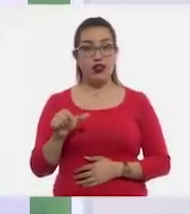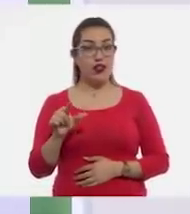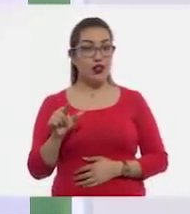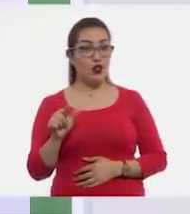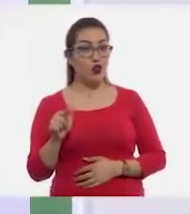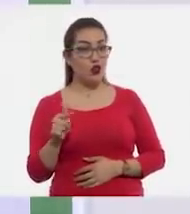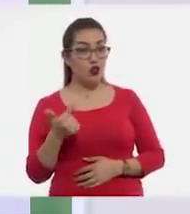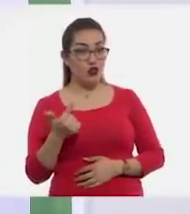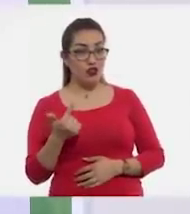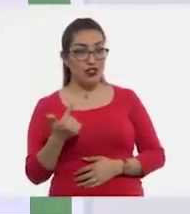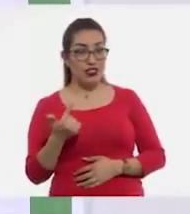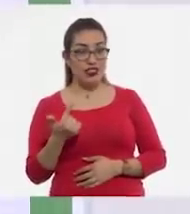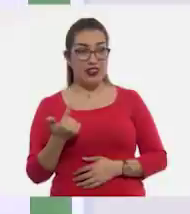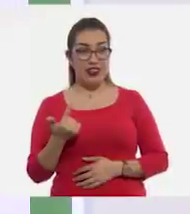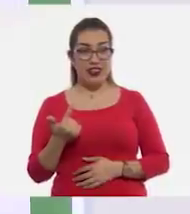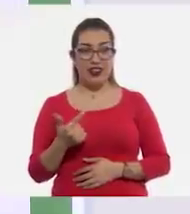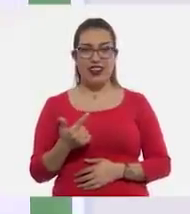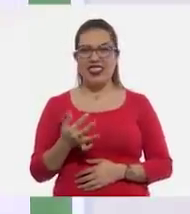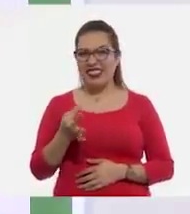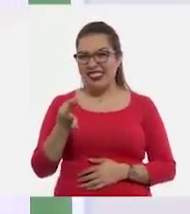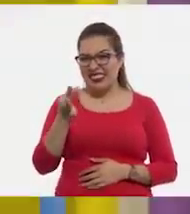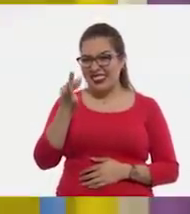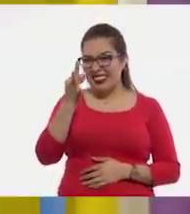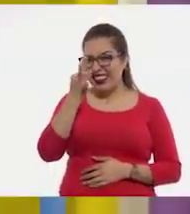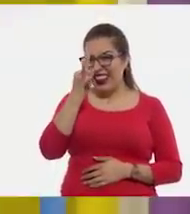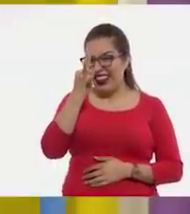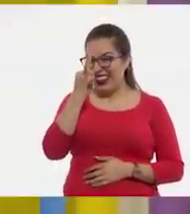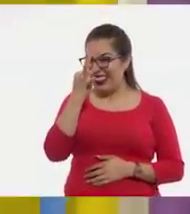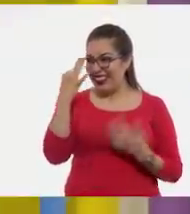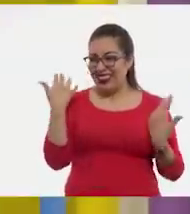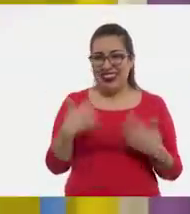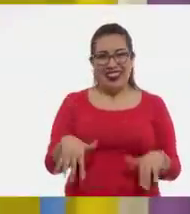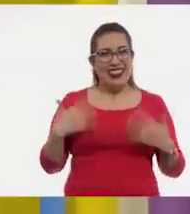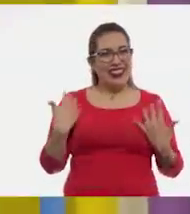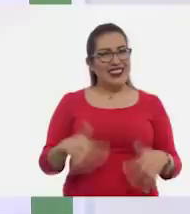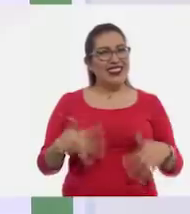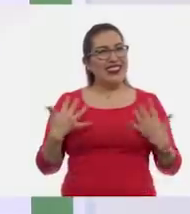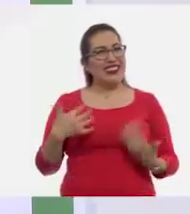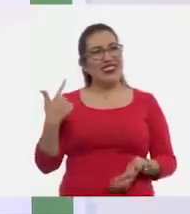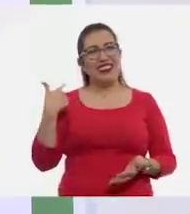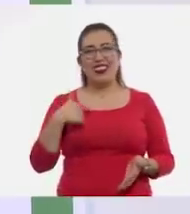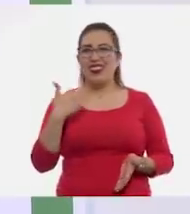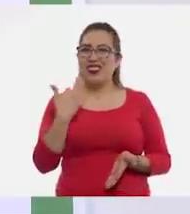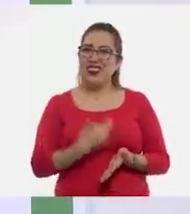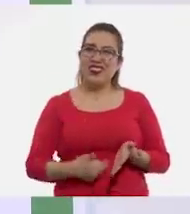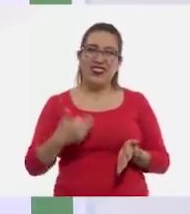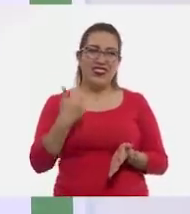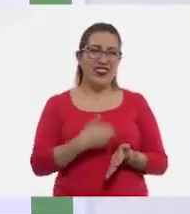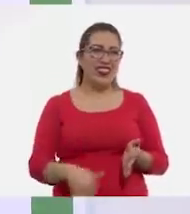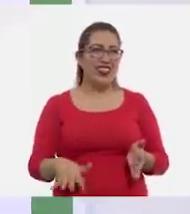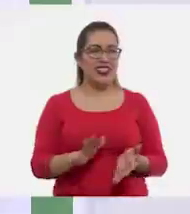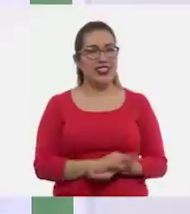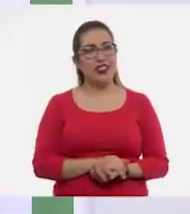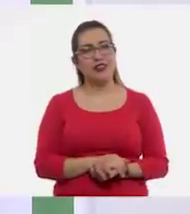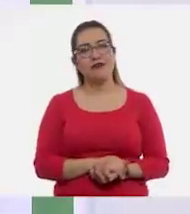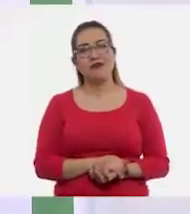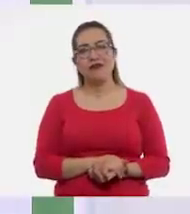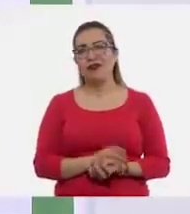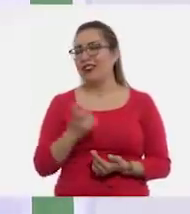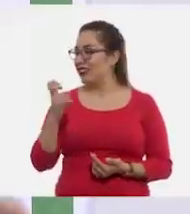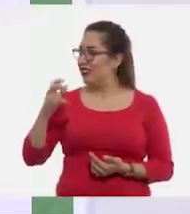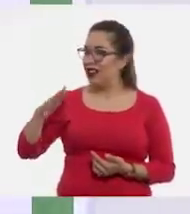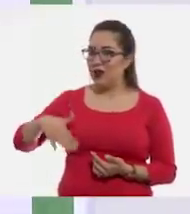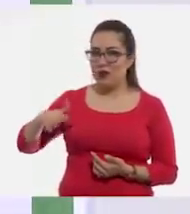11, 12. ¡Casi! Ni siquiera te alcancé. Es que el tiro que tuviste hace un